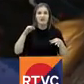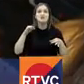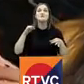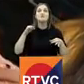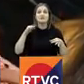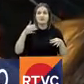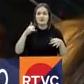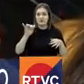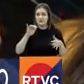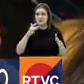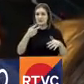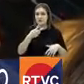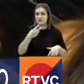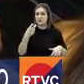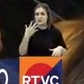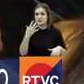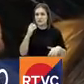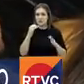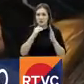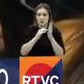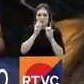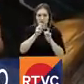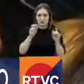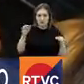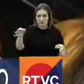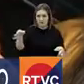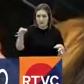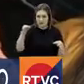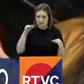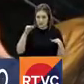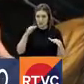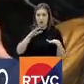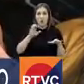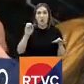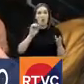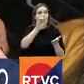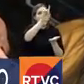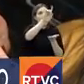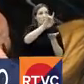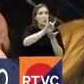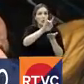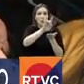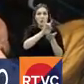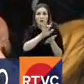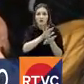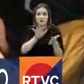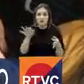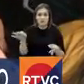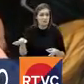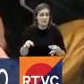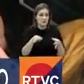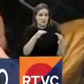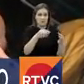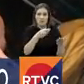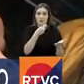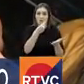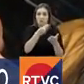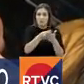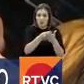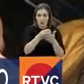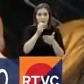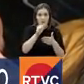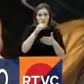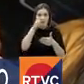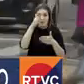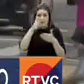de 250.000, o las personas que ya descargaron la factura, pueden pagar en el plazo